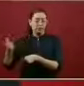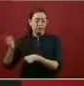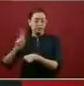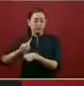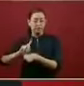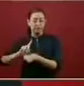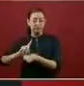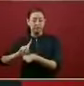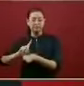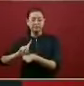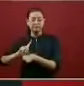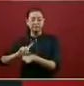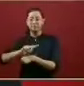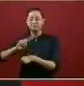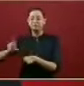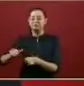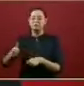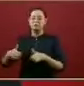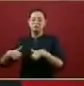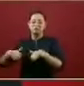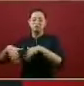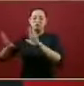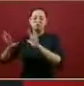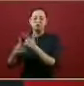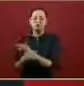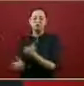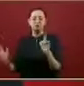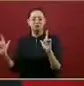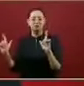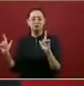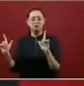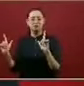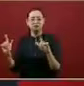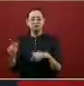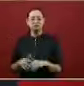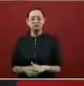5 días y quedan libres.